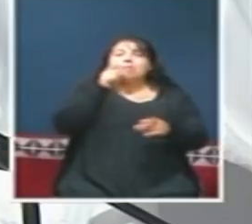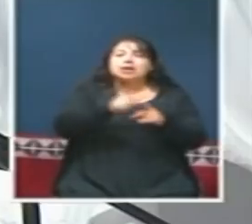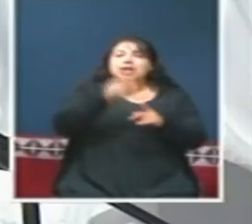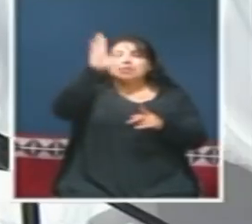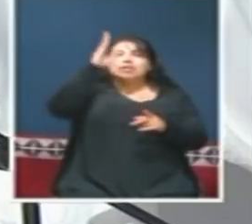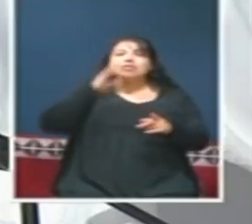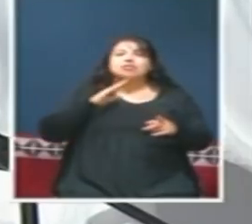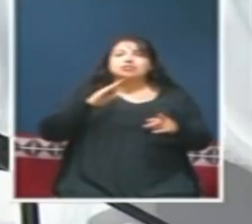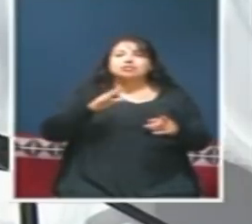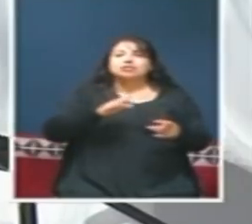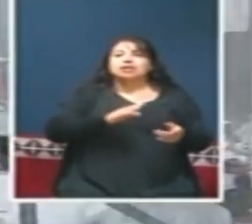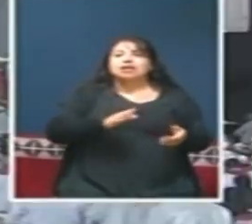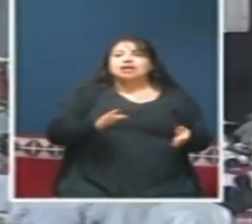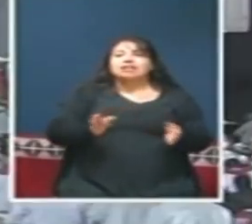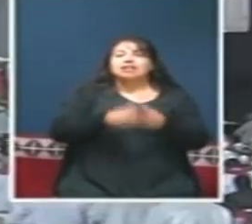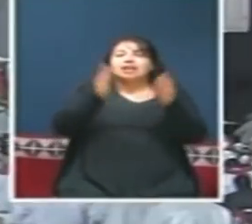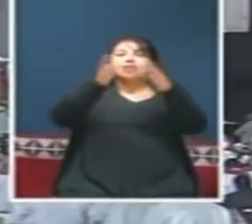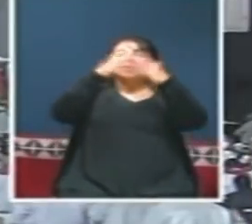alabamos, Señor.